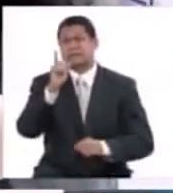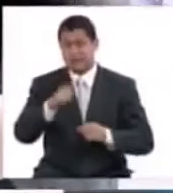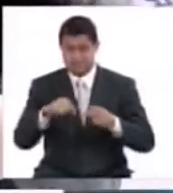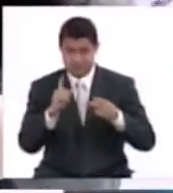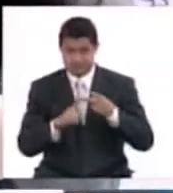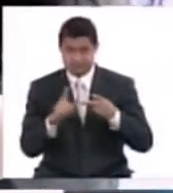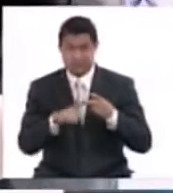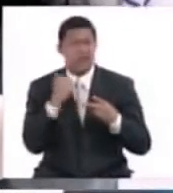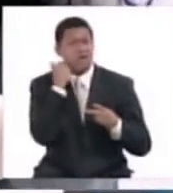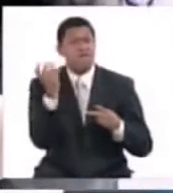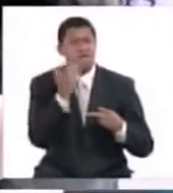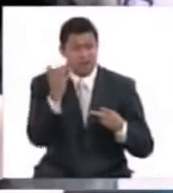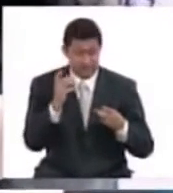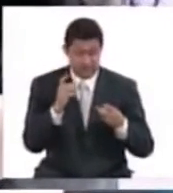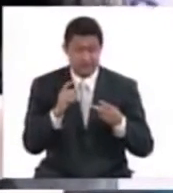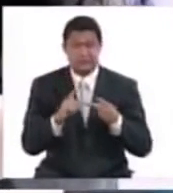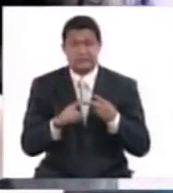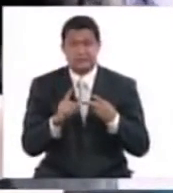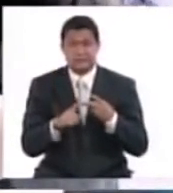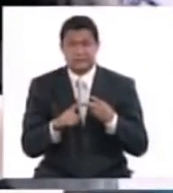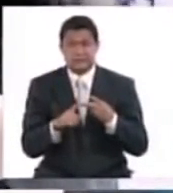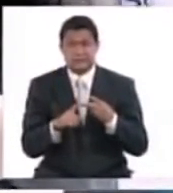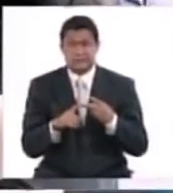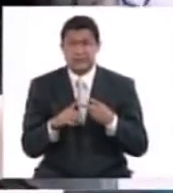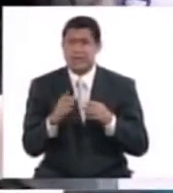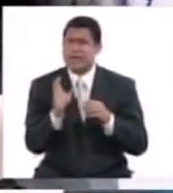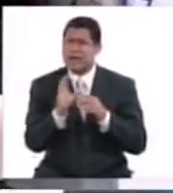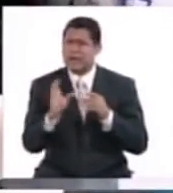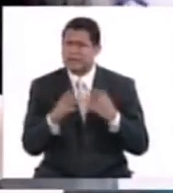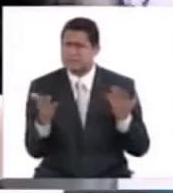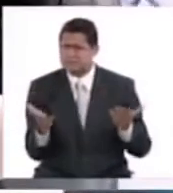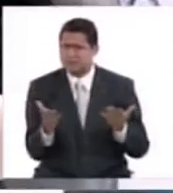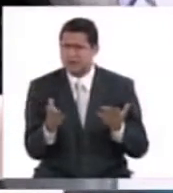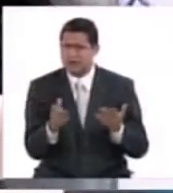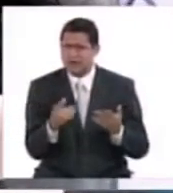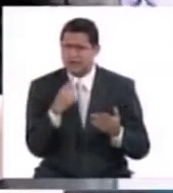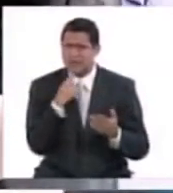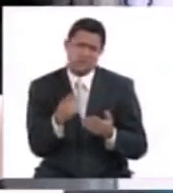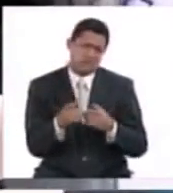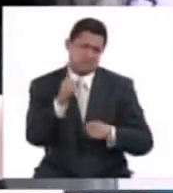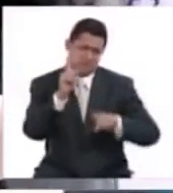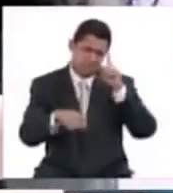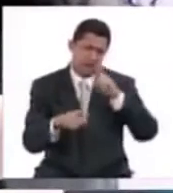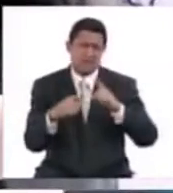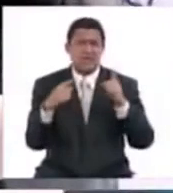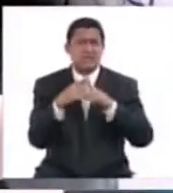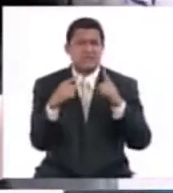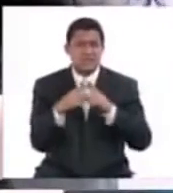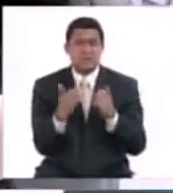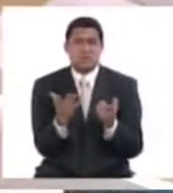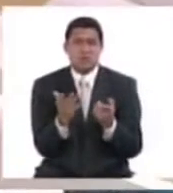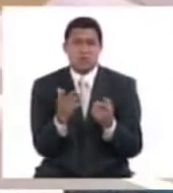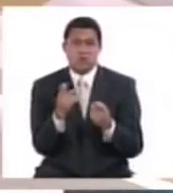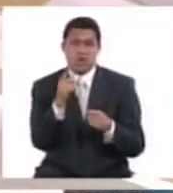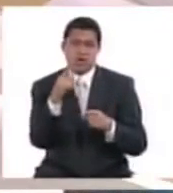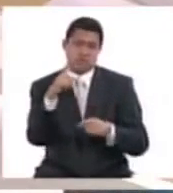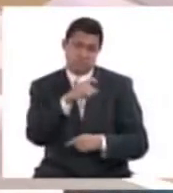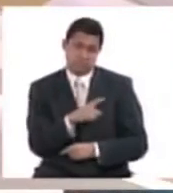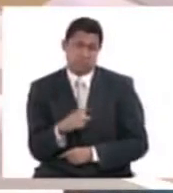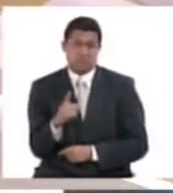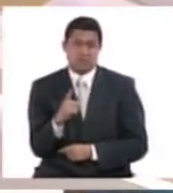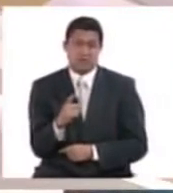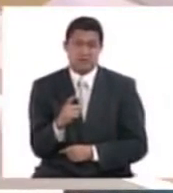produce fiebre, que tienen un patrón característico según sea Plasmodium falciparum o Plasmodium vivax. Además,